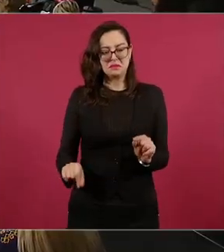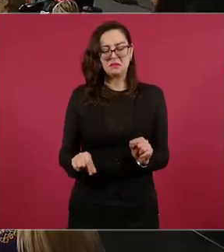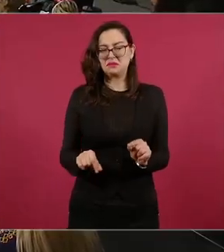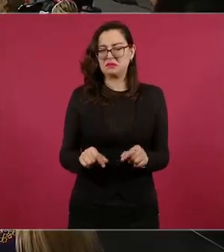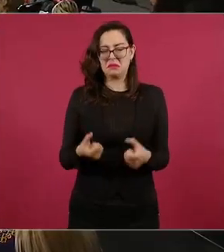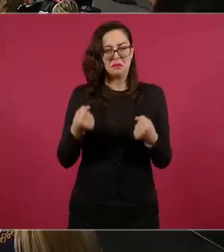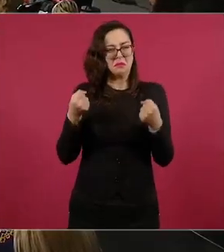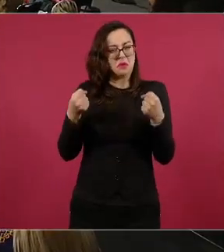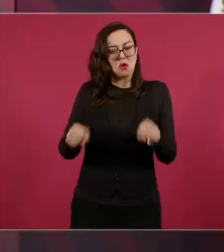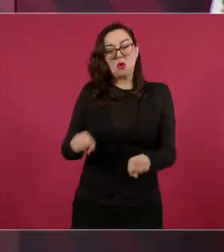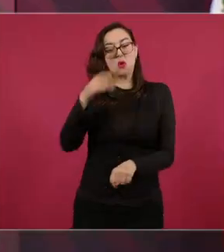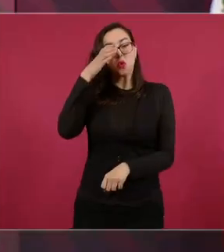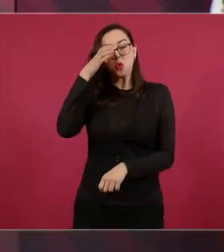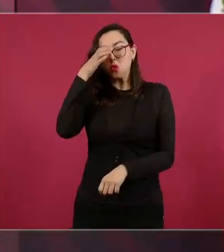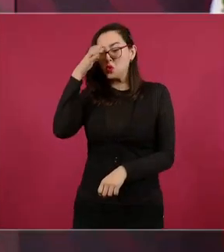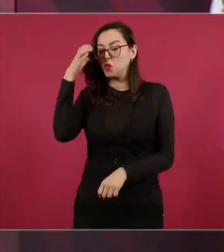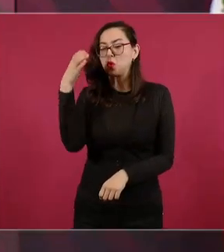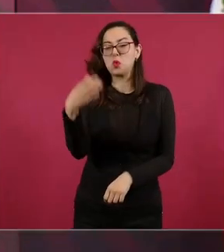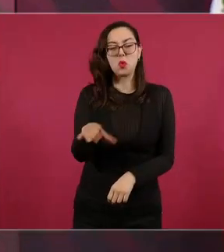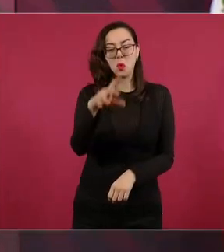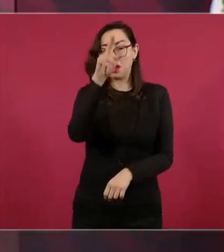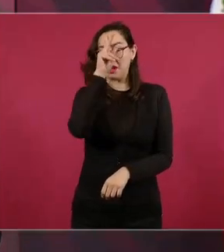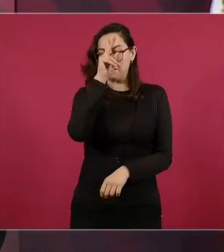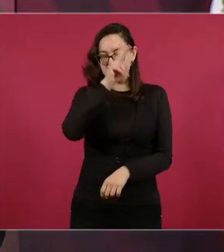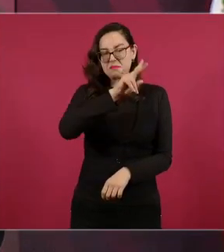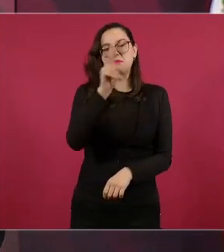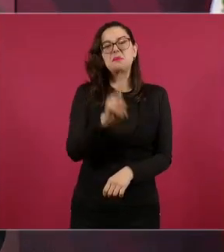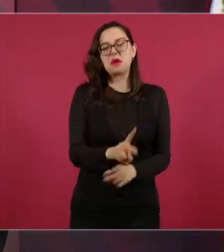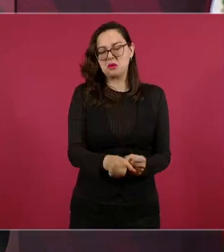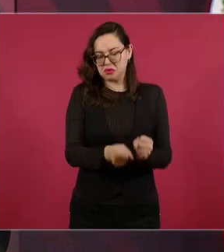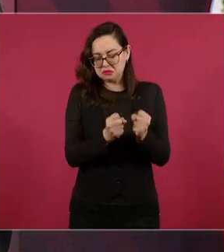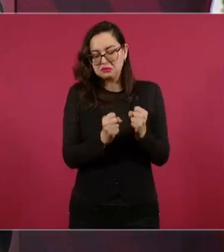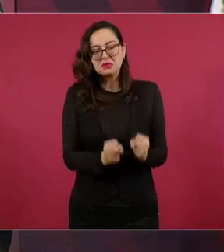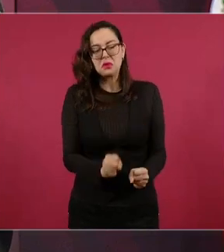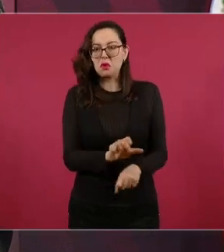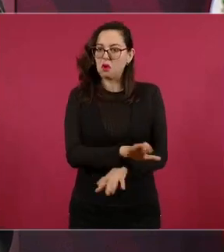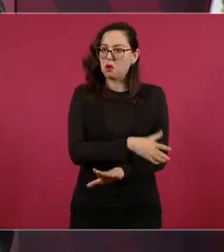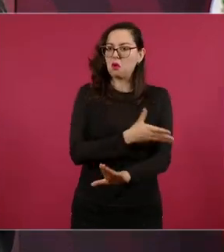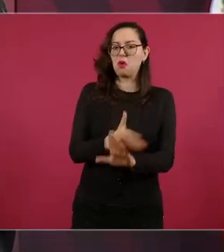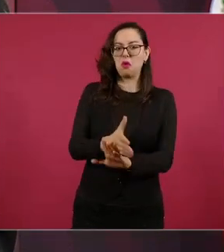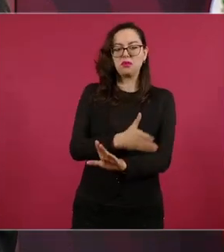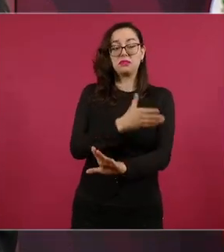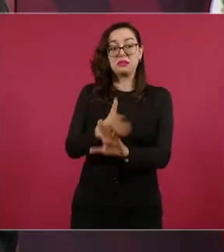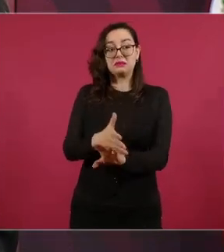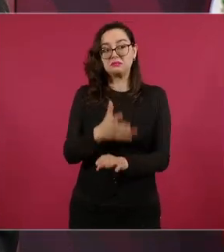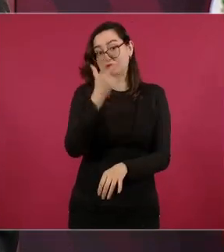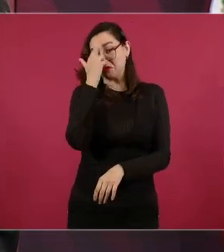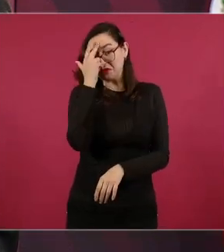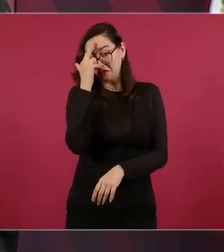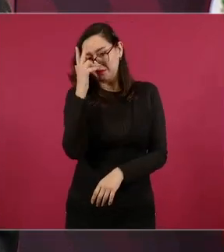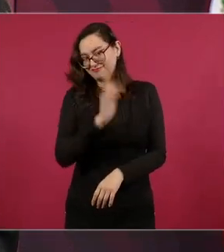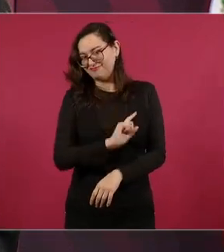más fiero y pesado que el porfirista.